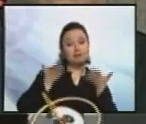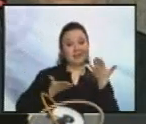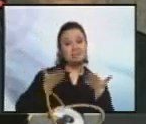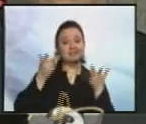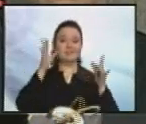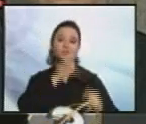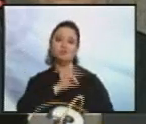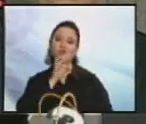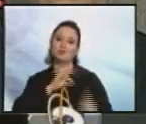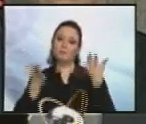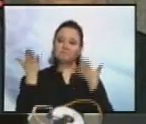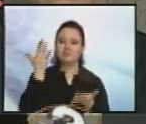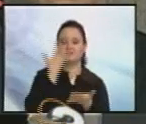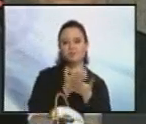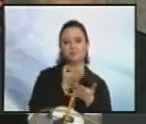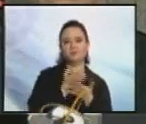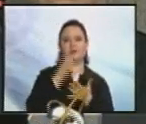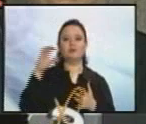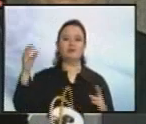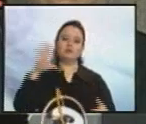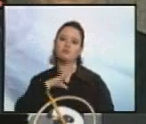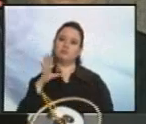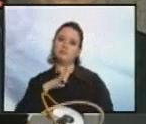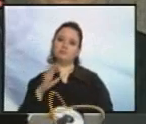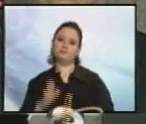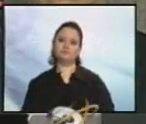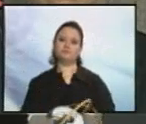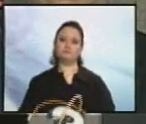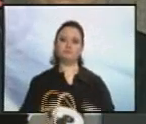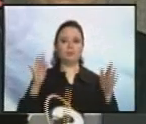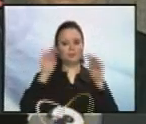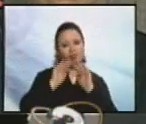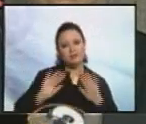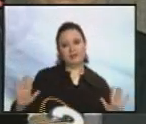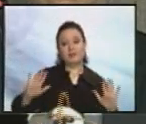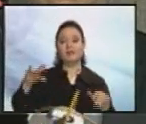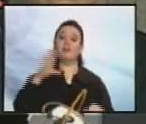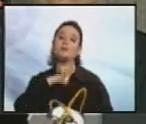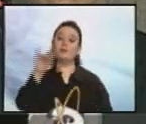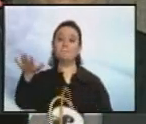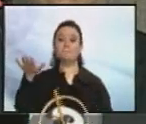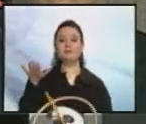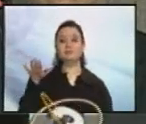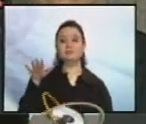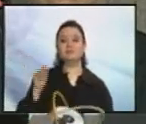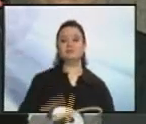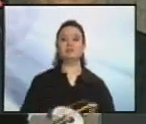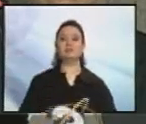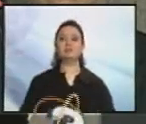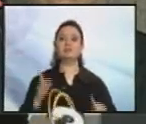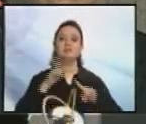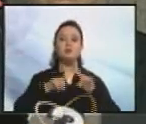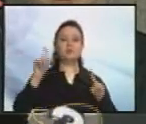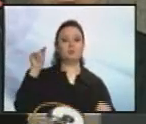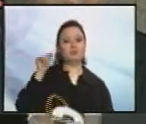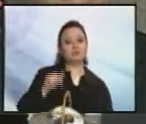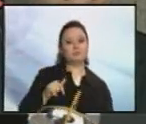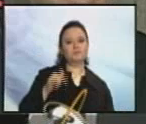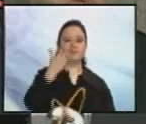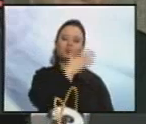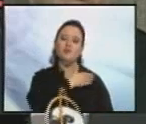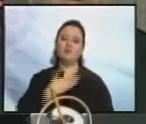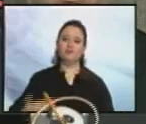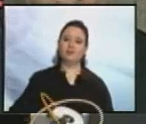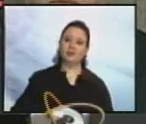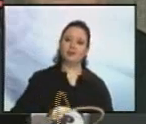económico que mantenga la armonía y preserve la paz. Por eso, el